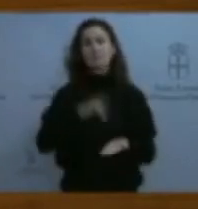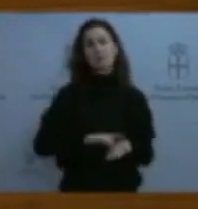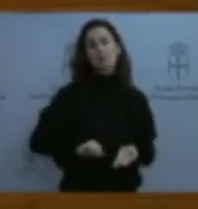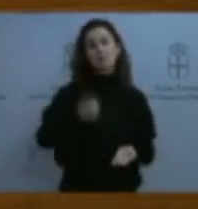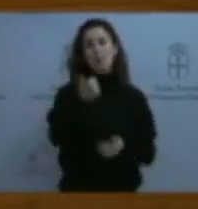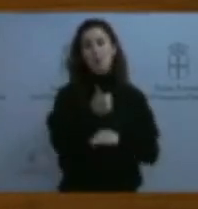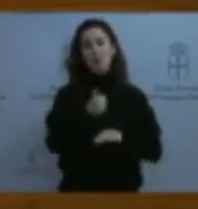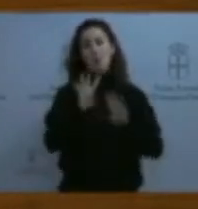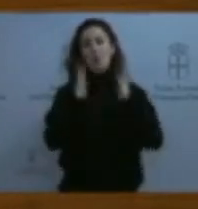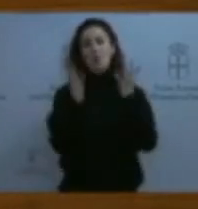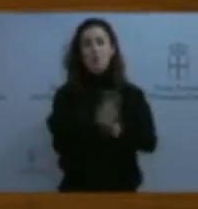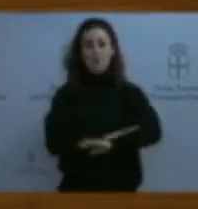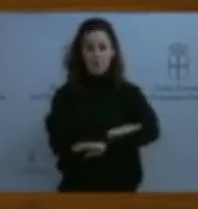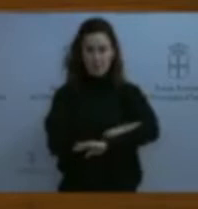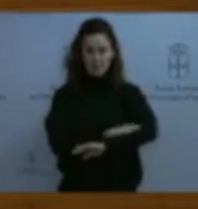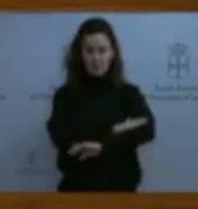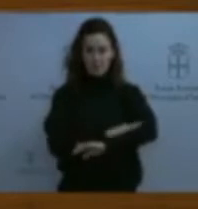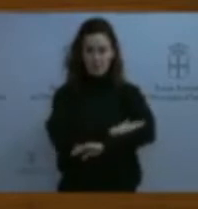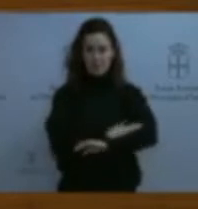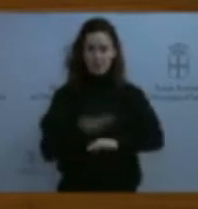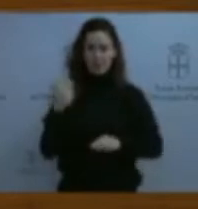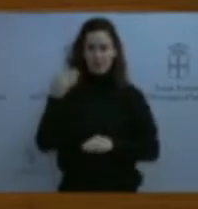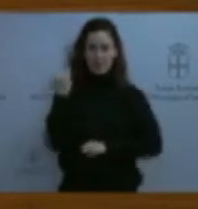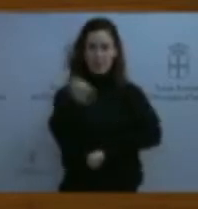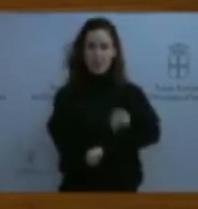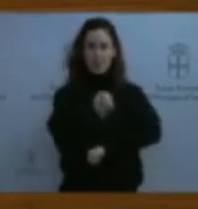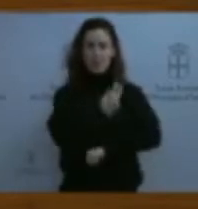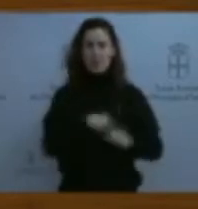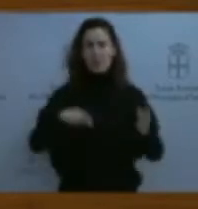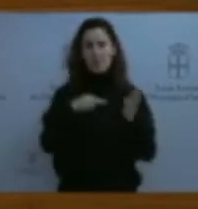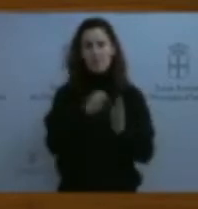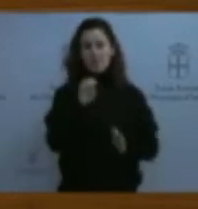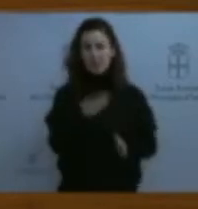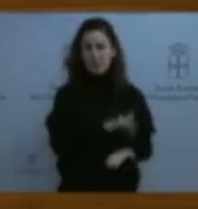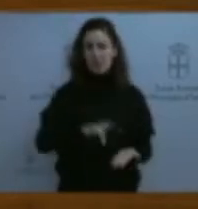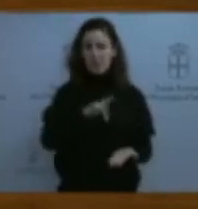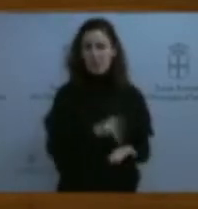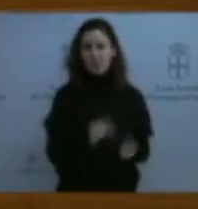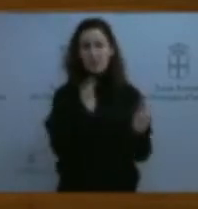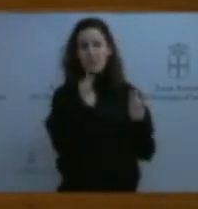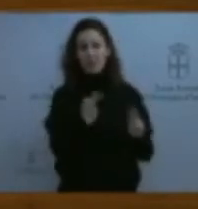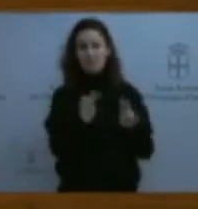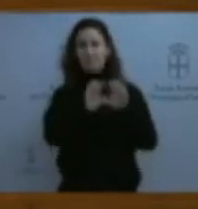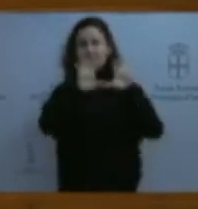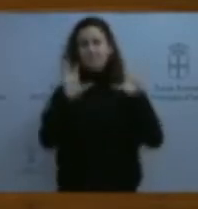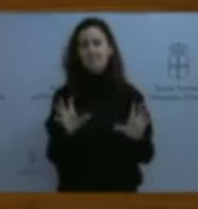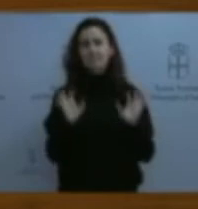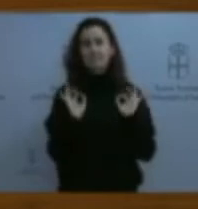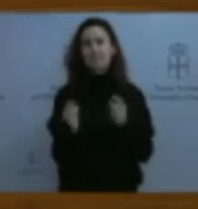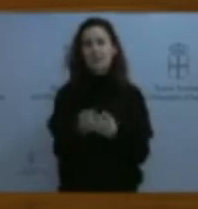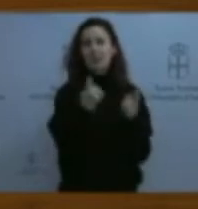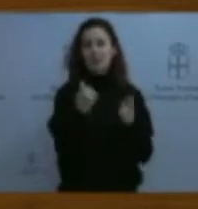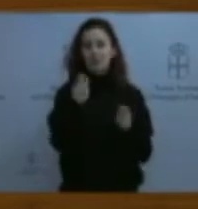de Gobierno en diciembre de 2015, aparece con claridad la necesidad de ese puesto y